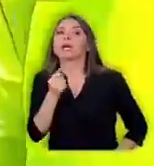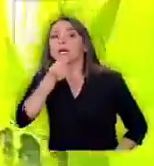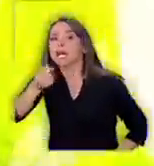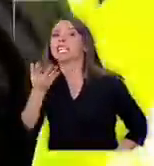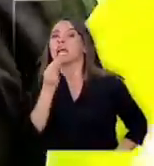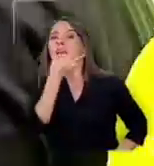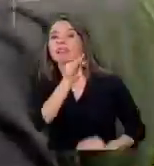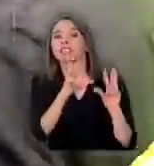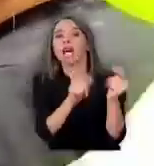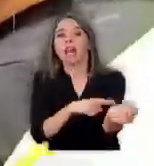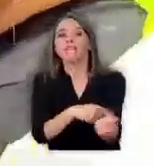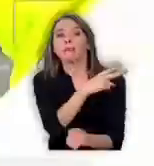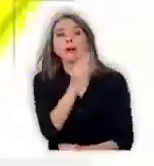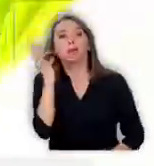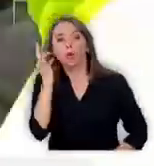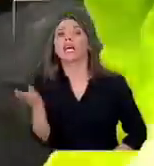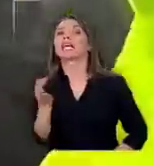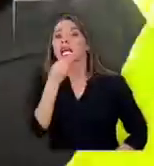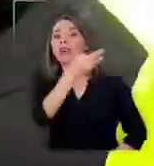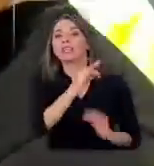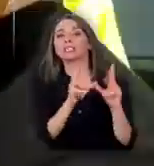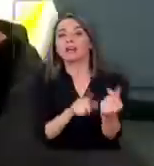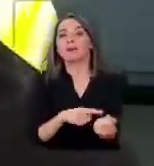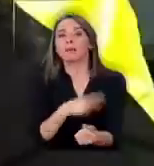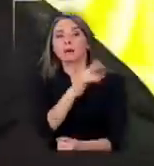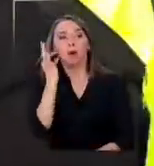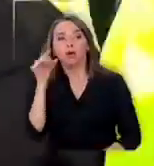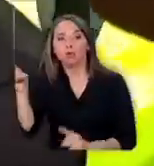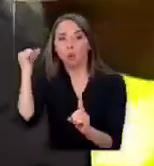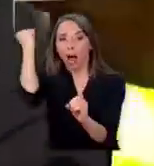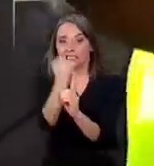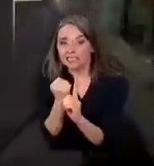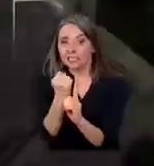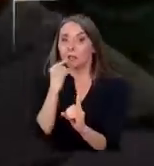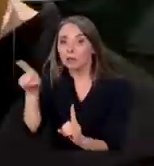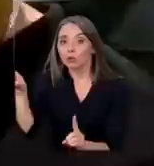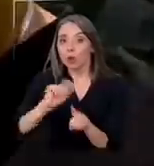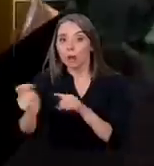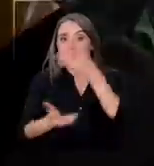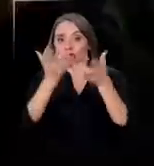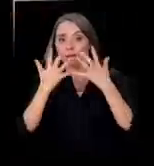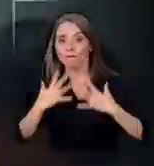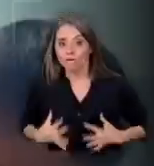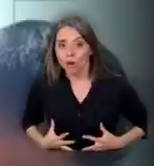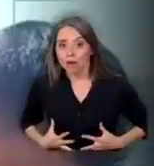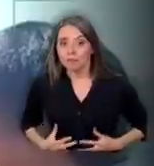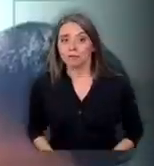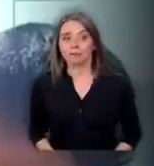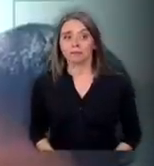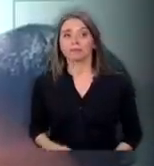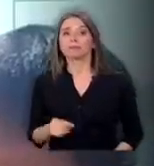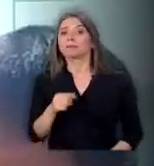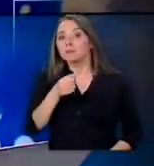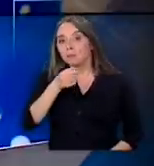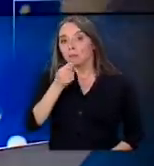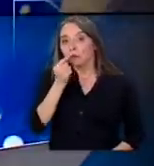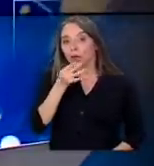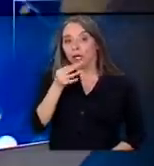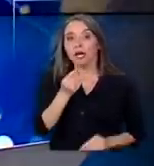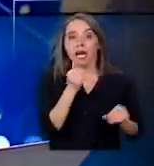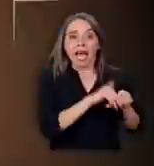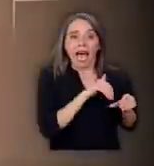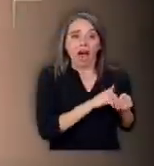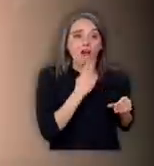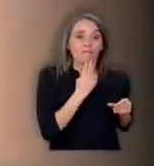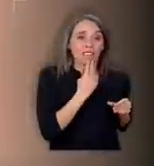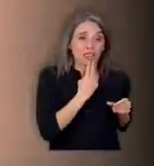que decirle a la familia, Juan. ¿Qué le dices a la familia? ¿La asesinaste? ¿La quemaste? Reunió todos los ahorros de su